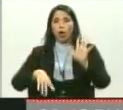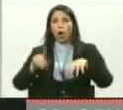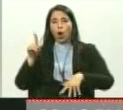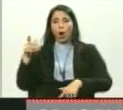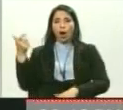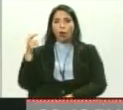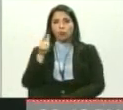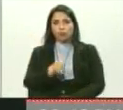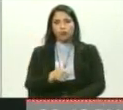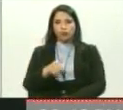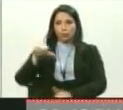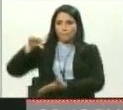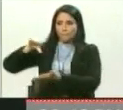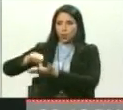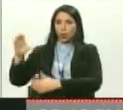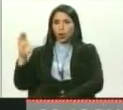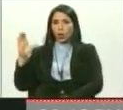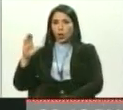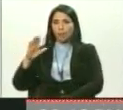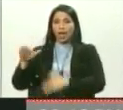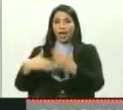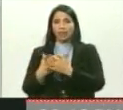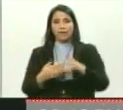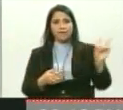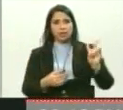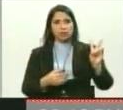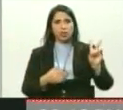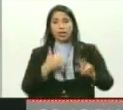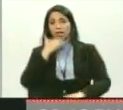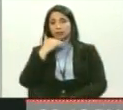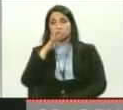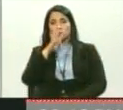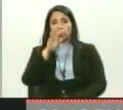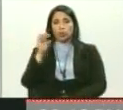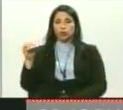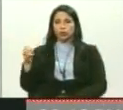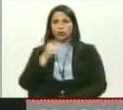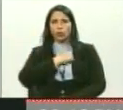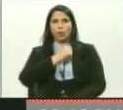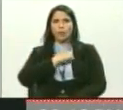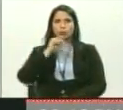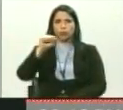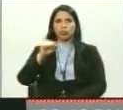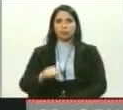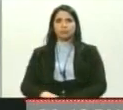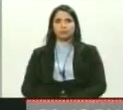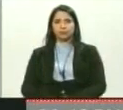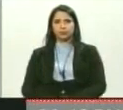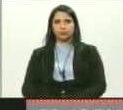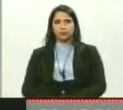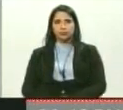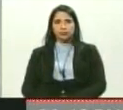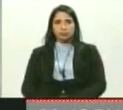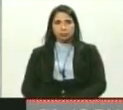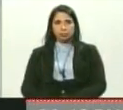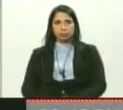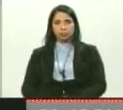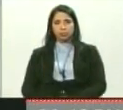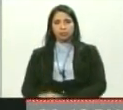de Bogotá, con casi 400 compatriotas que vienen